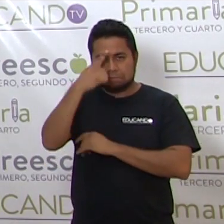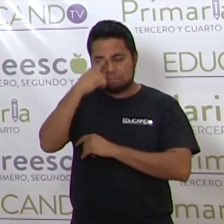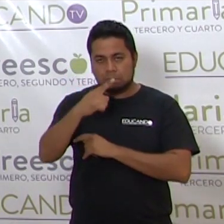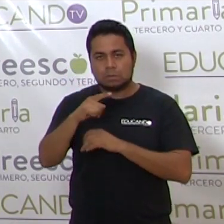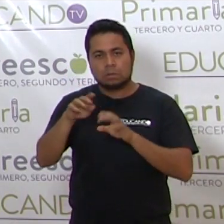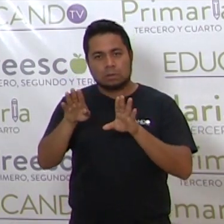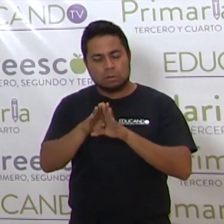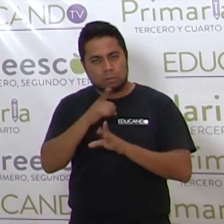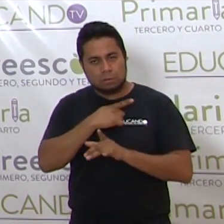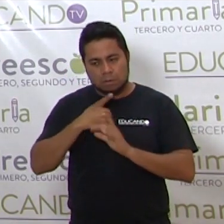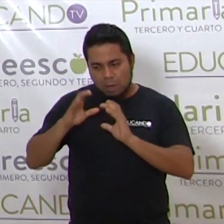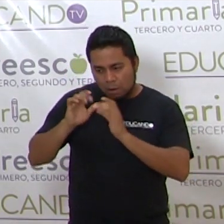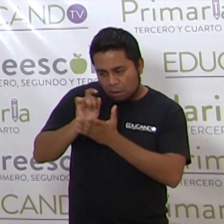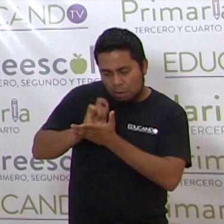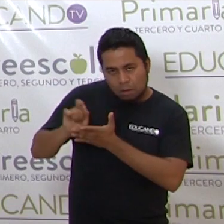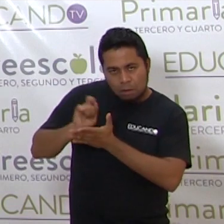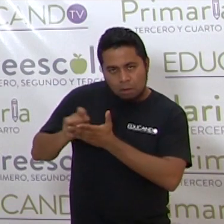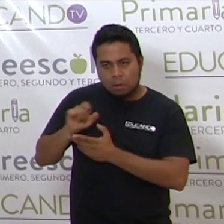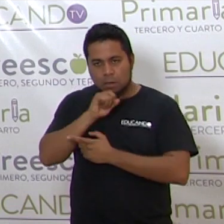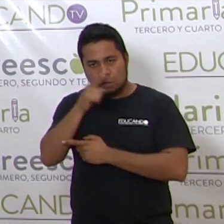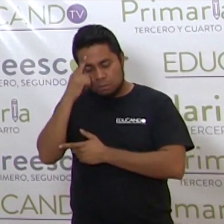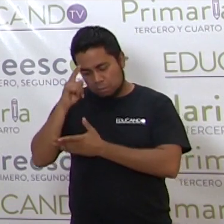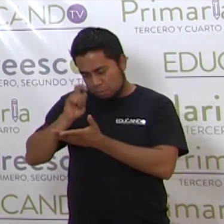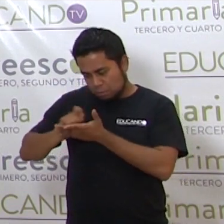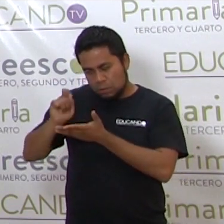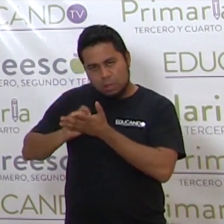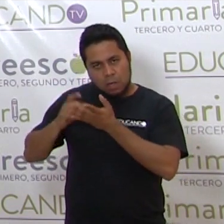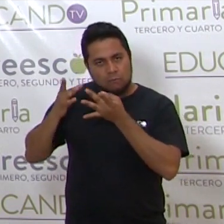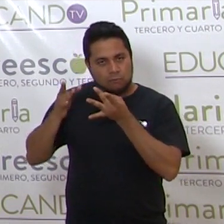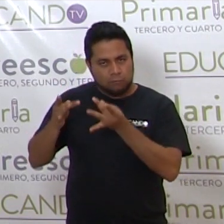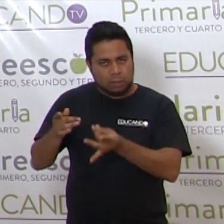cuidado de la ortografía y de la redacción